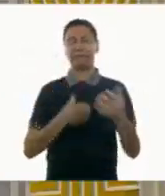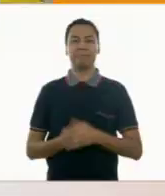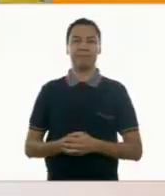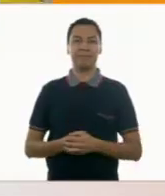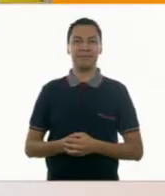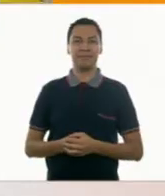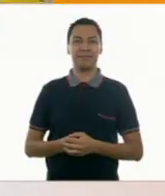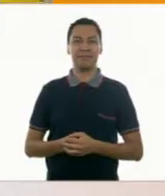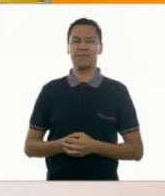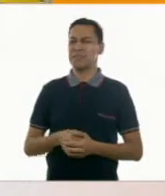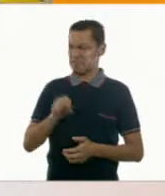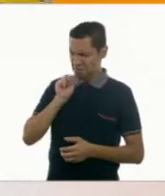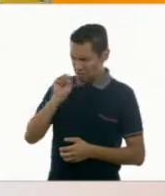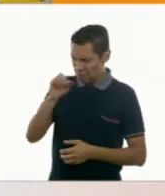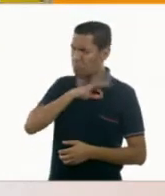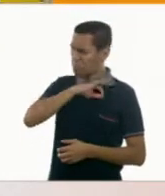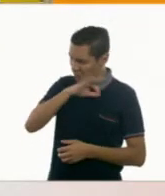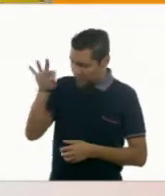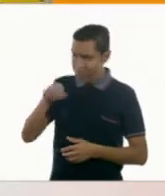Sí, sí, sí.